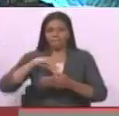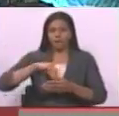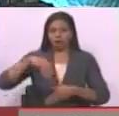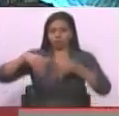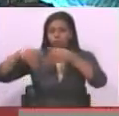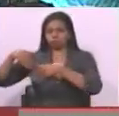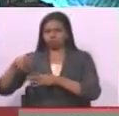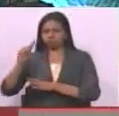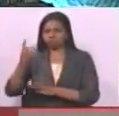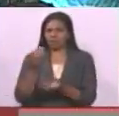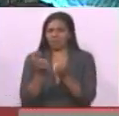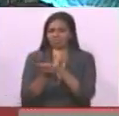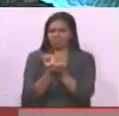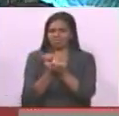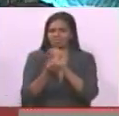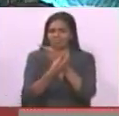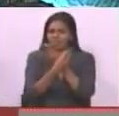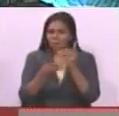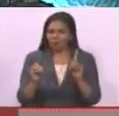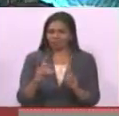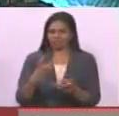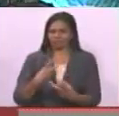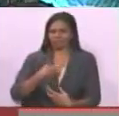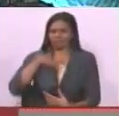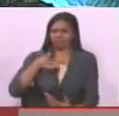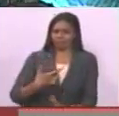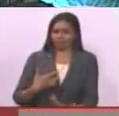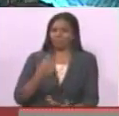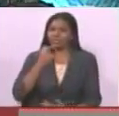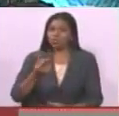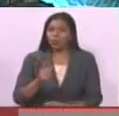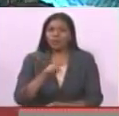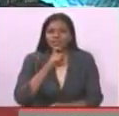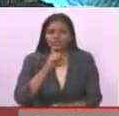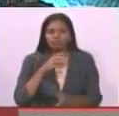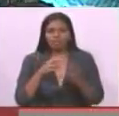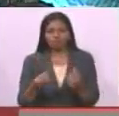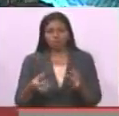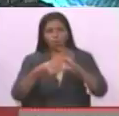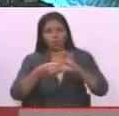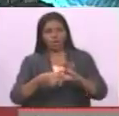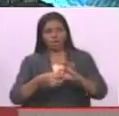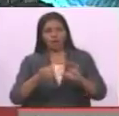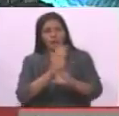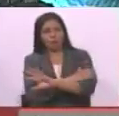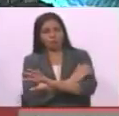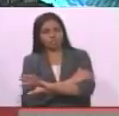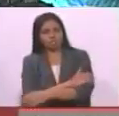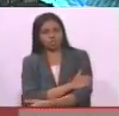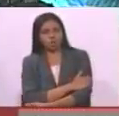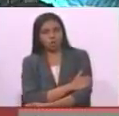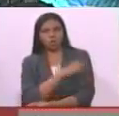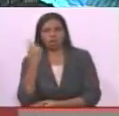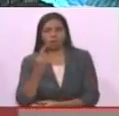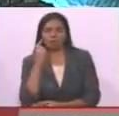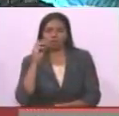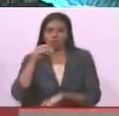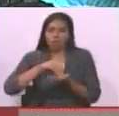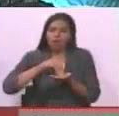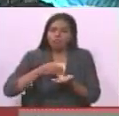democracia rara, muy rara. Dijo que la dificultad de unir a la oposición no solo se ha